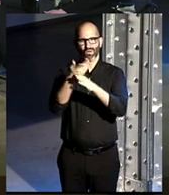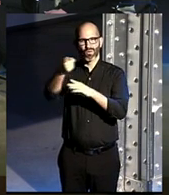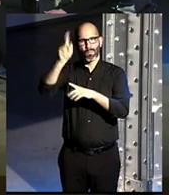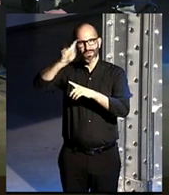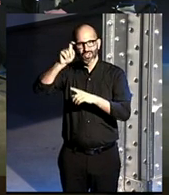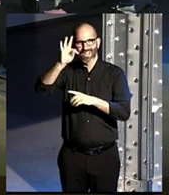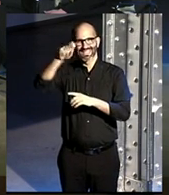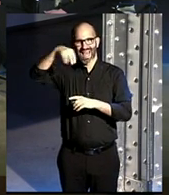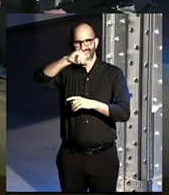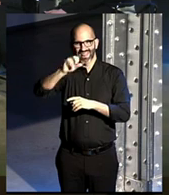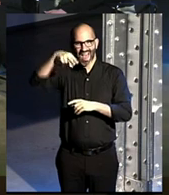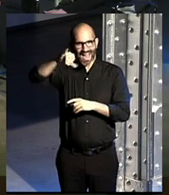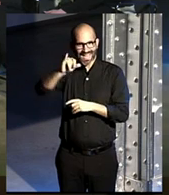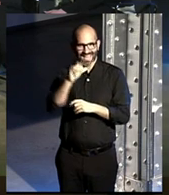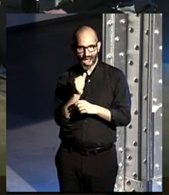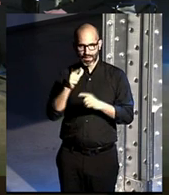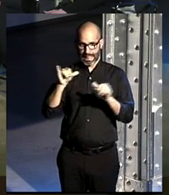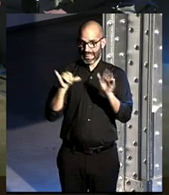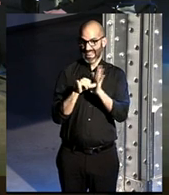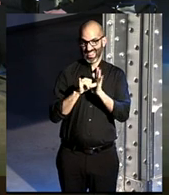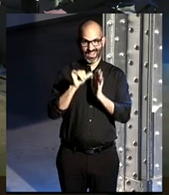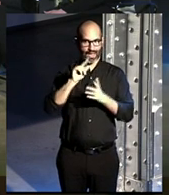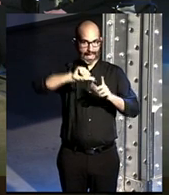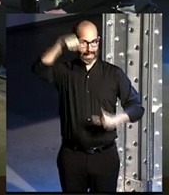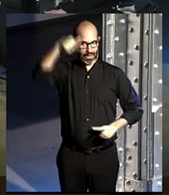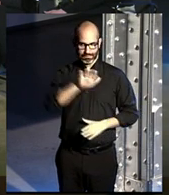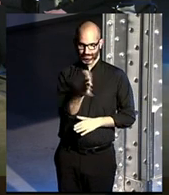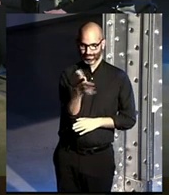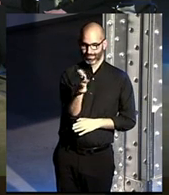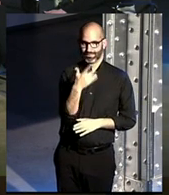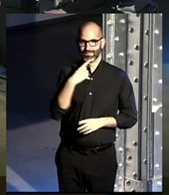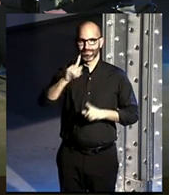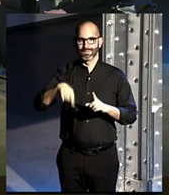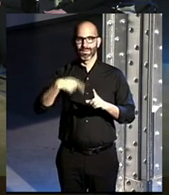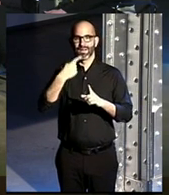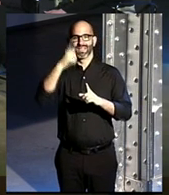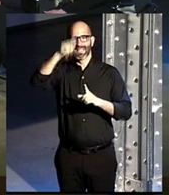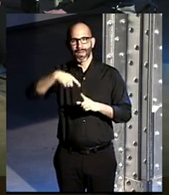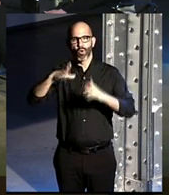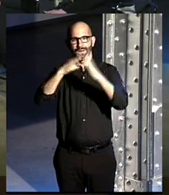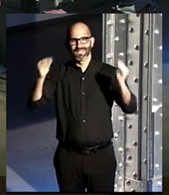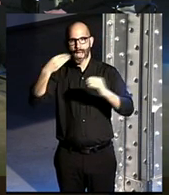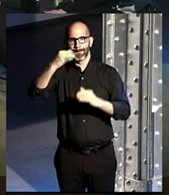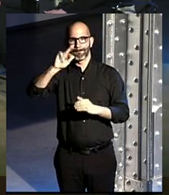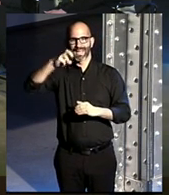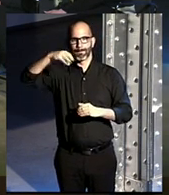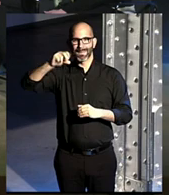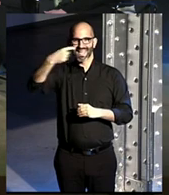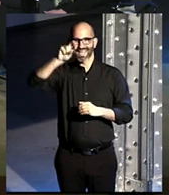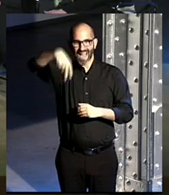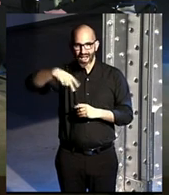ladito de Gijón. En la Escuela de Historia del Arte de la Universidad de Birmingham también, pero dejó la vida académica